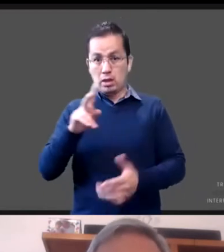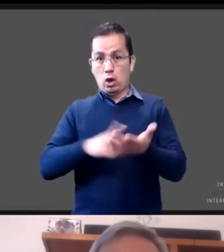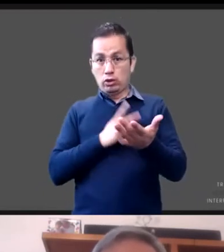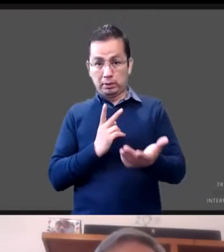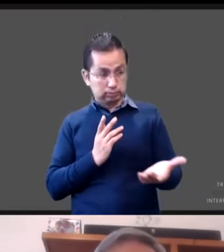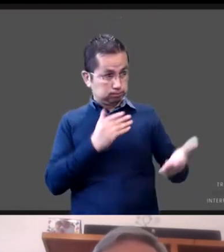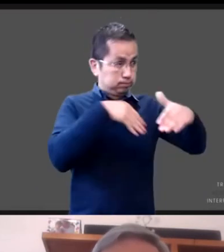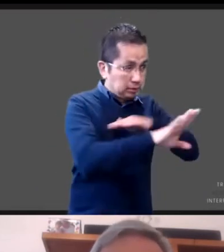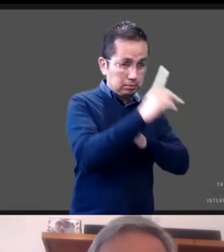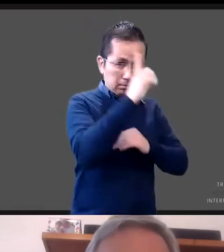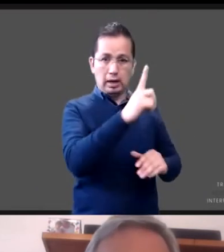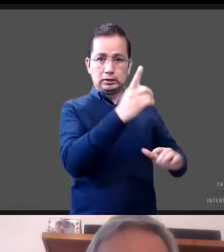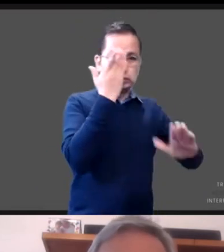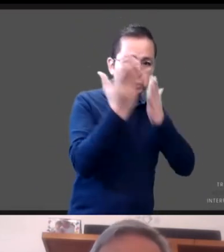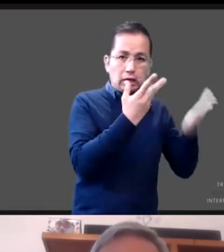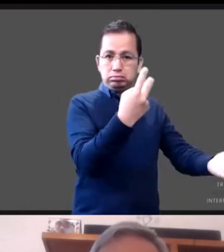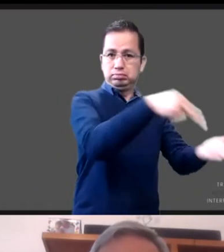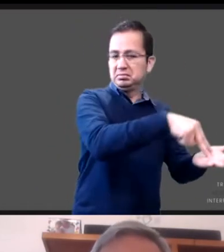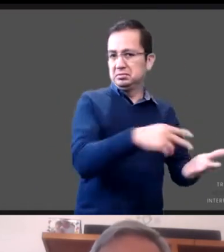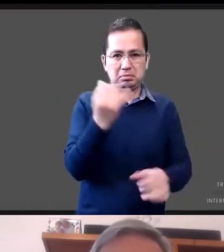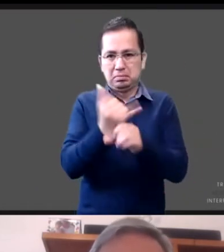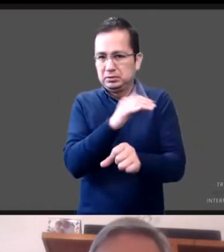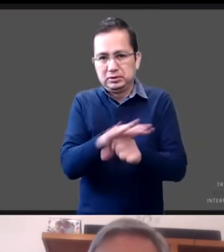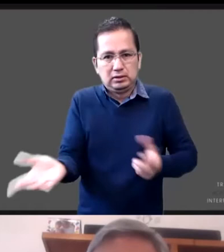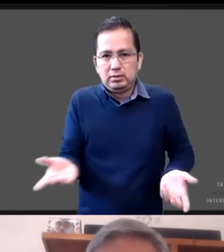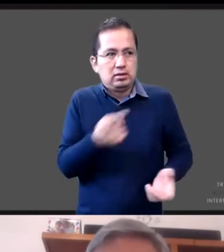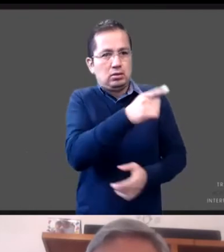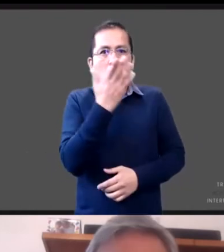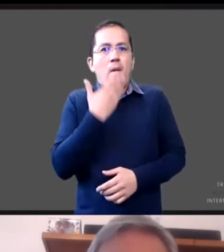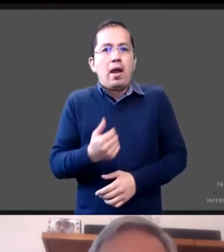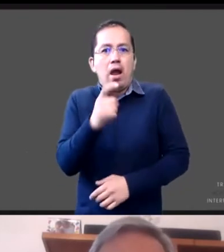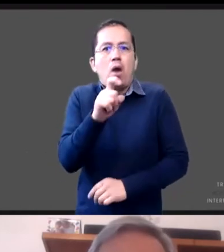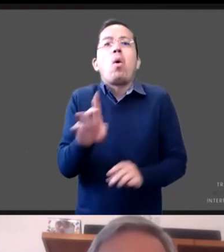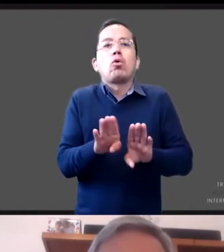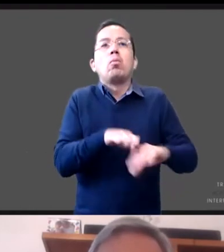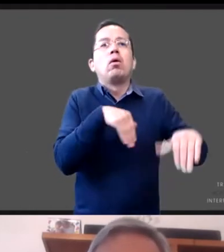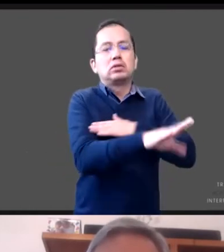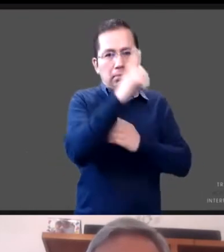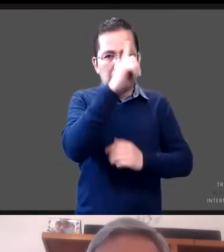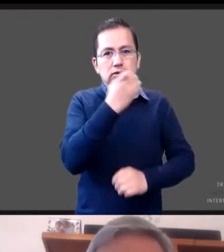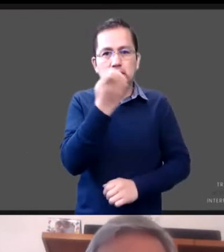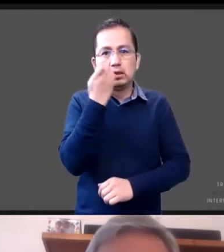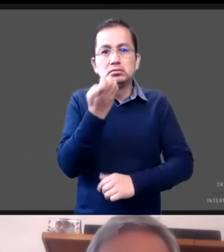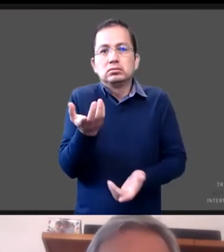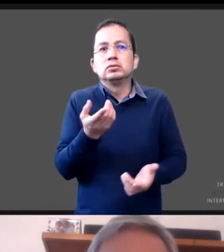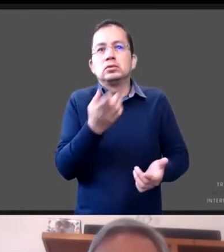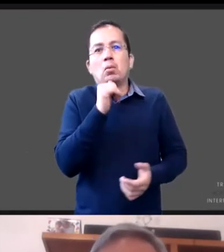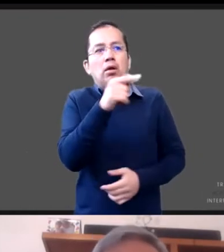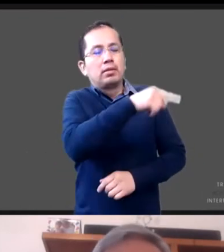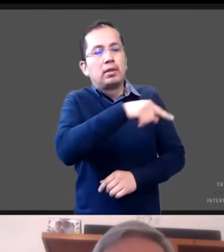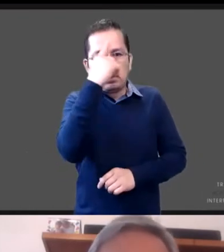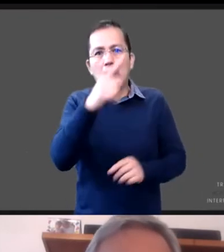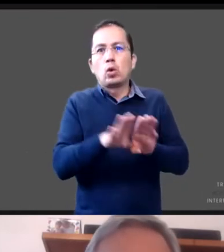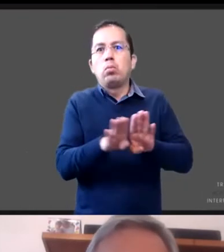no tienen agua potable. Eso es una exigencia, pues no podemos seguir con estas miles de escuelas en el país que están en esta realidad desde